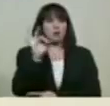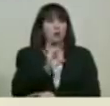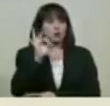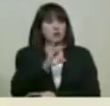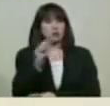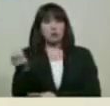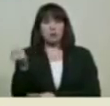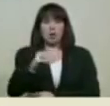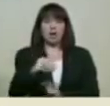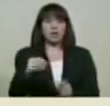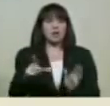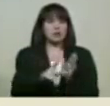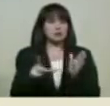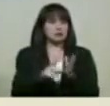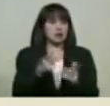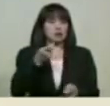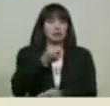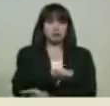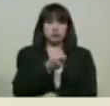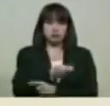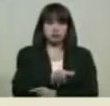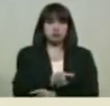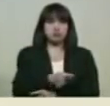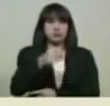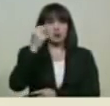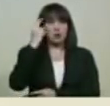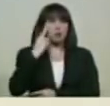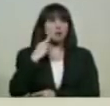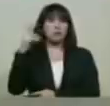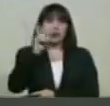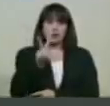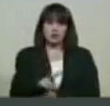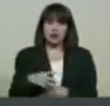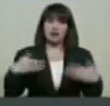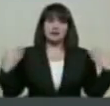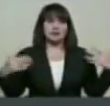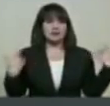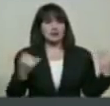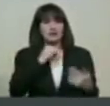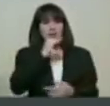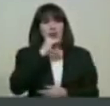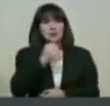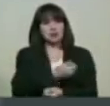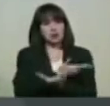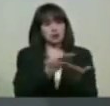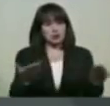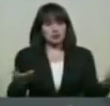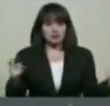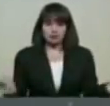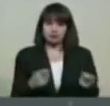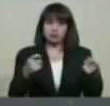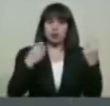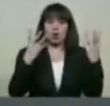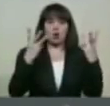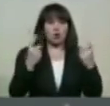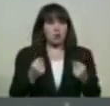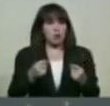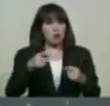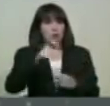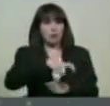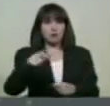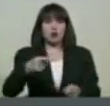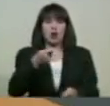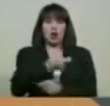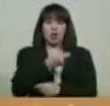de bachilleres de la República Bolivariana de Venezuela. Una buena noticia para el país. Incremento del número de graduandos, lo que quiere decir